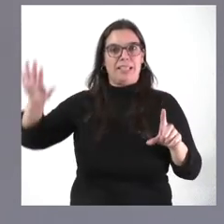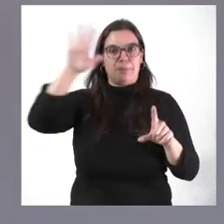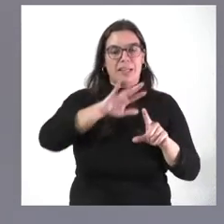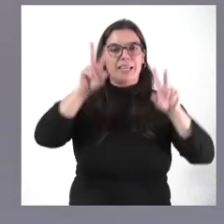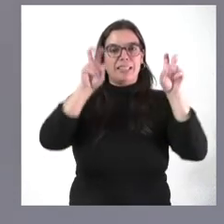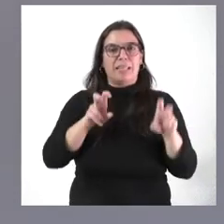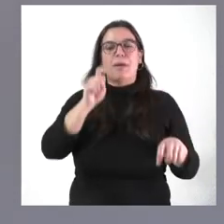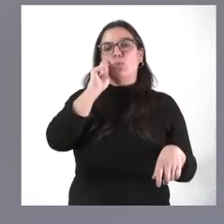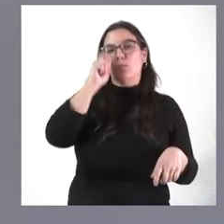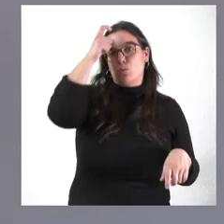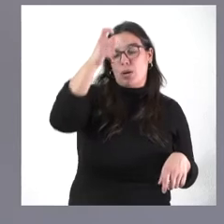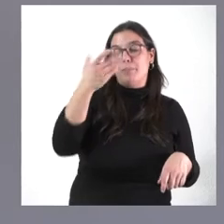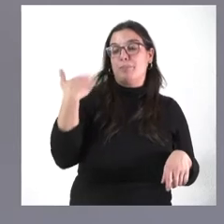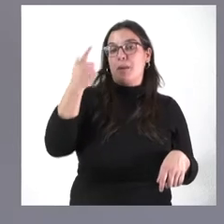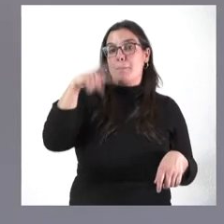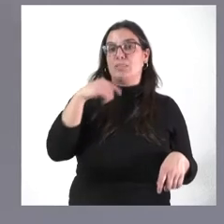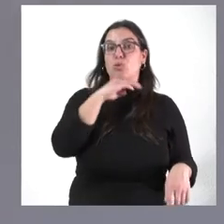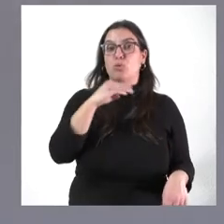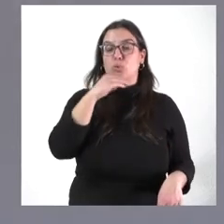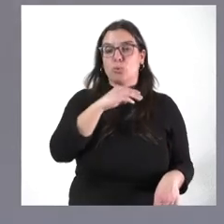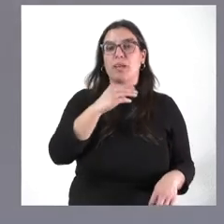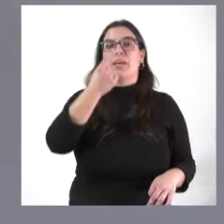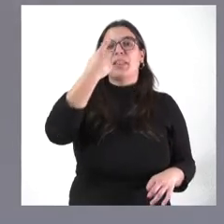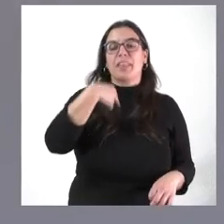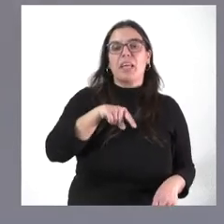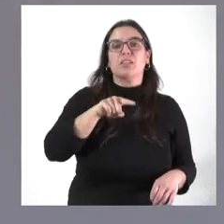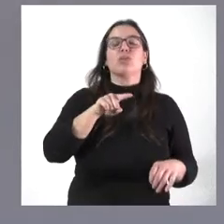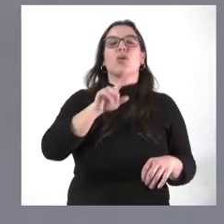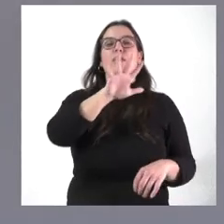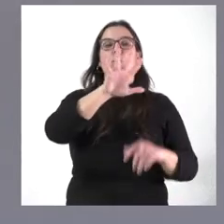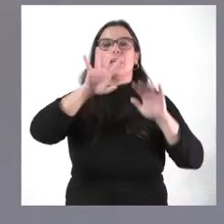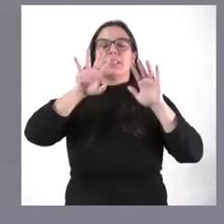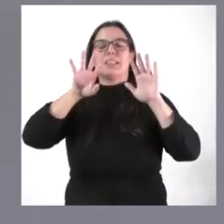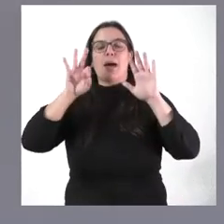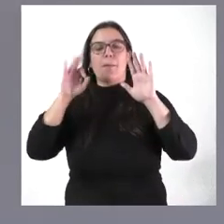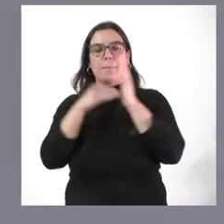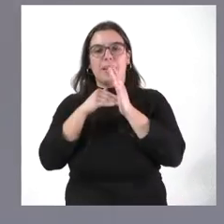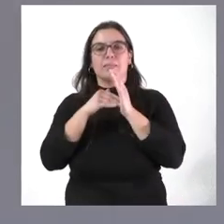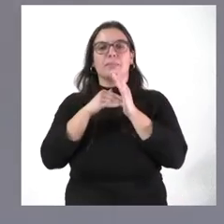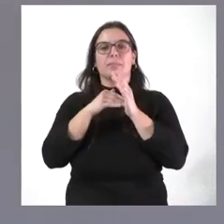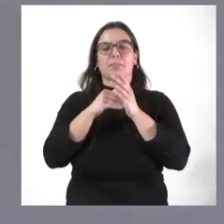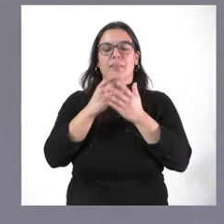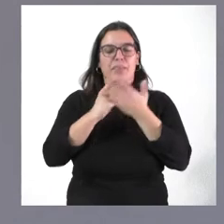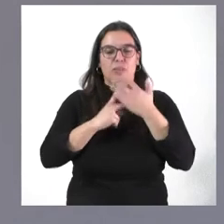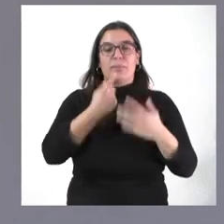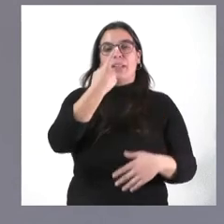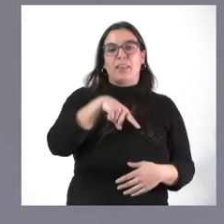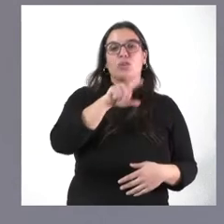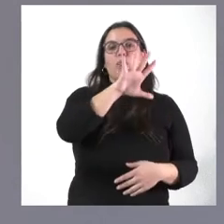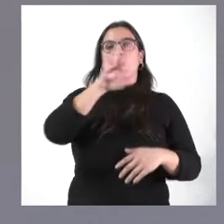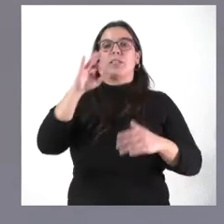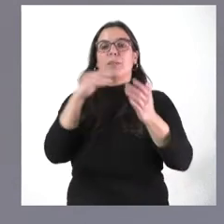turismo rural y en el mes de octubre hemos superado las 150.000 pernoctaciones con una Estancia media de 2,23 noches